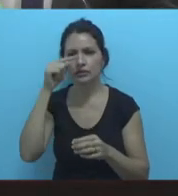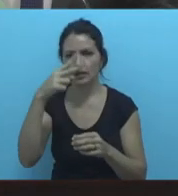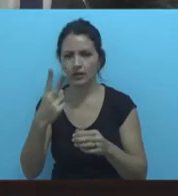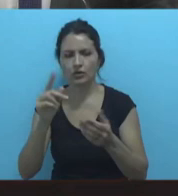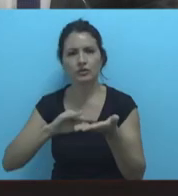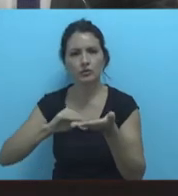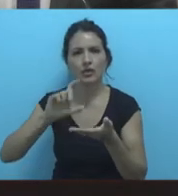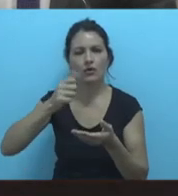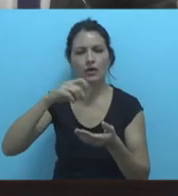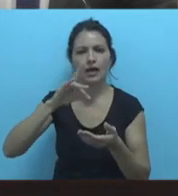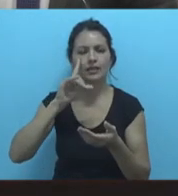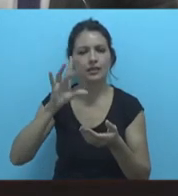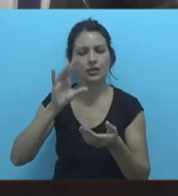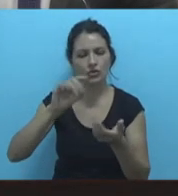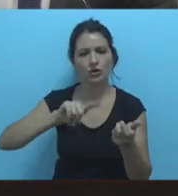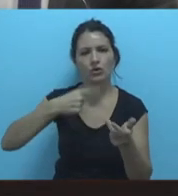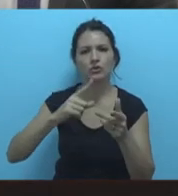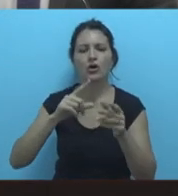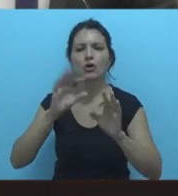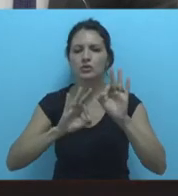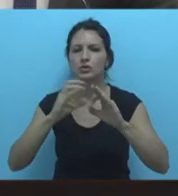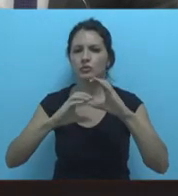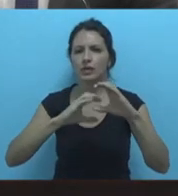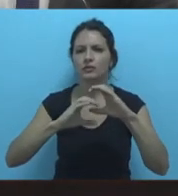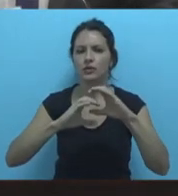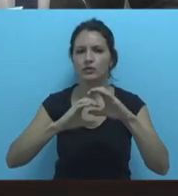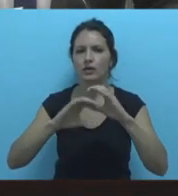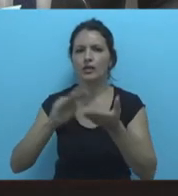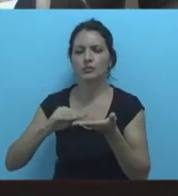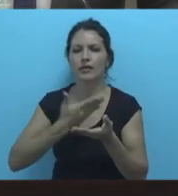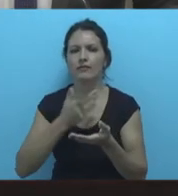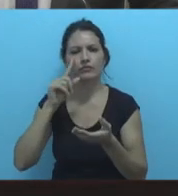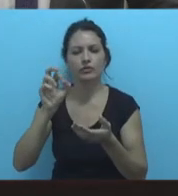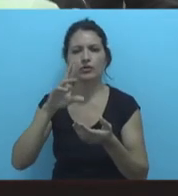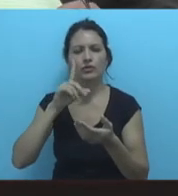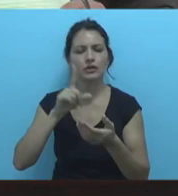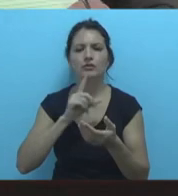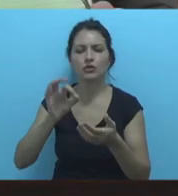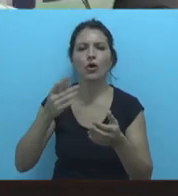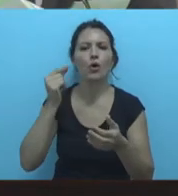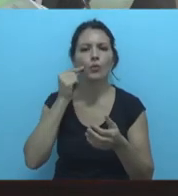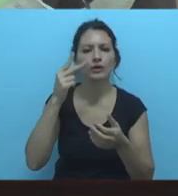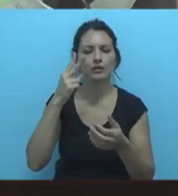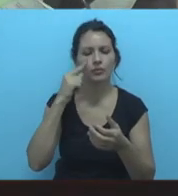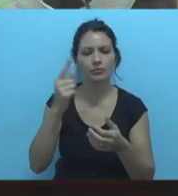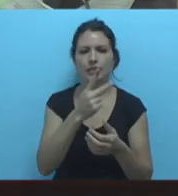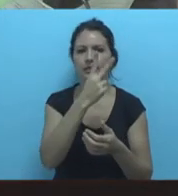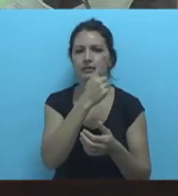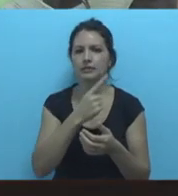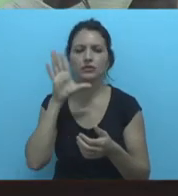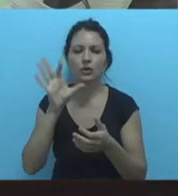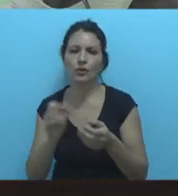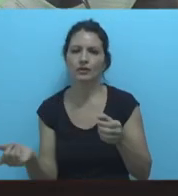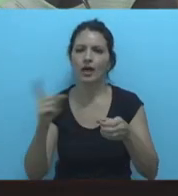42.372. Proyecto de comunicación, diputada Florito, 42.150, que lleva adjunto